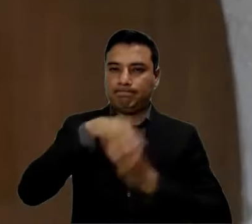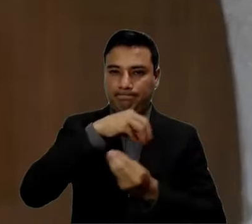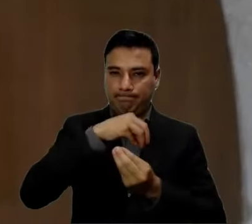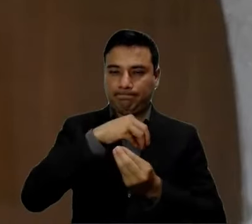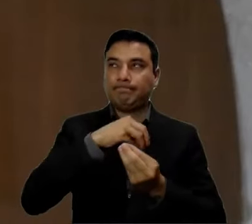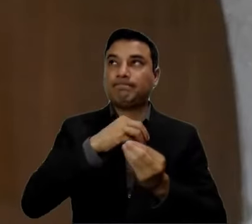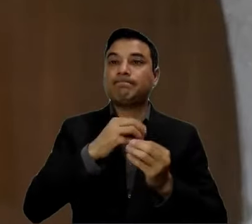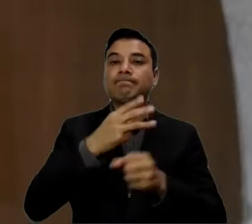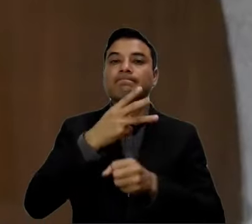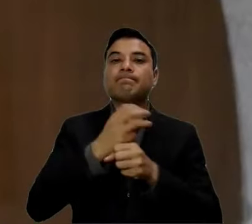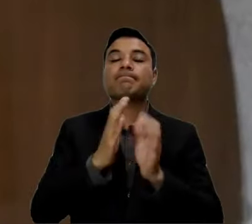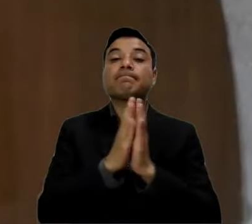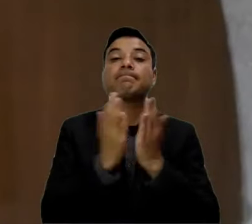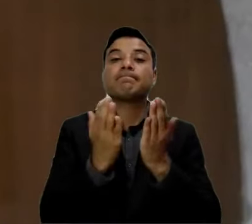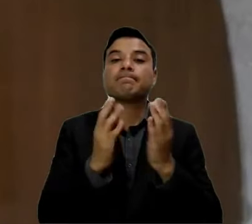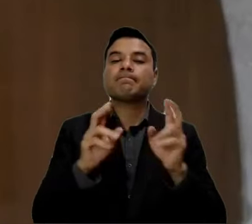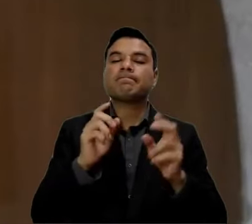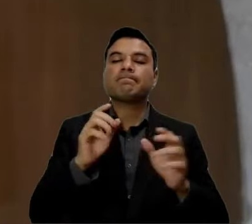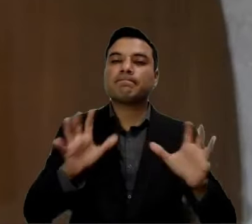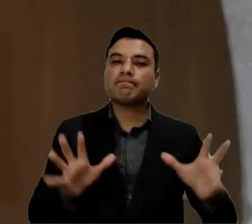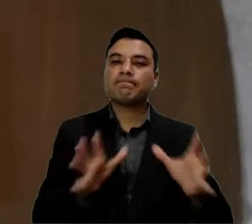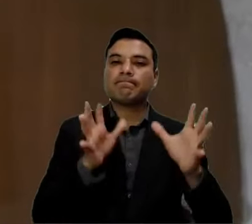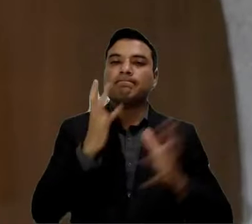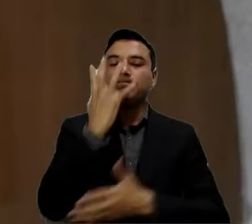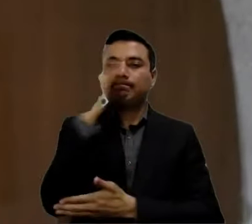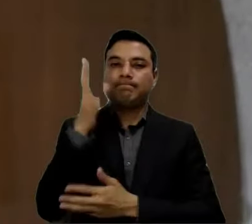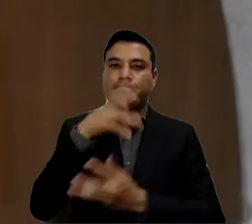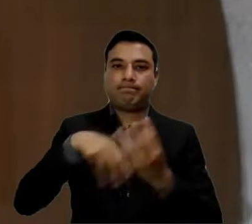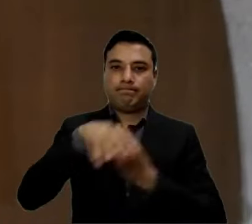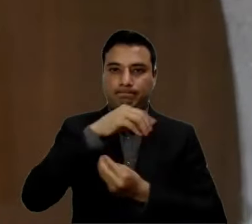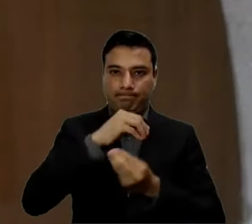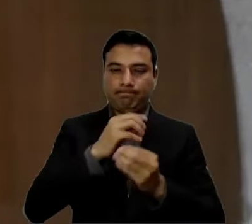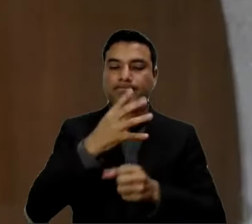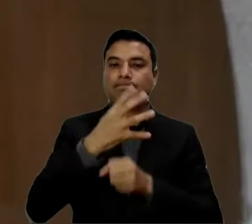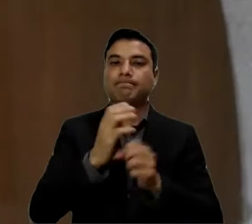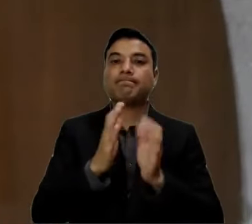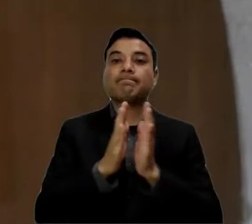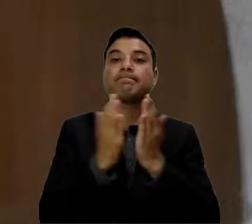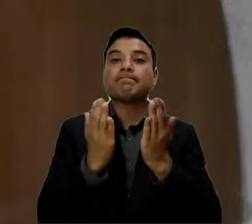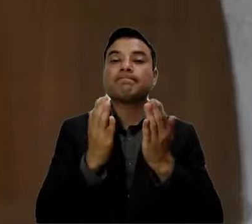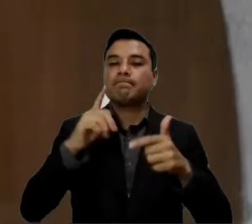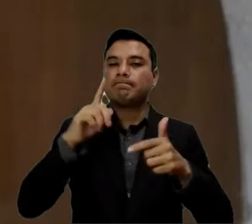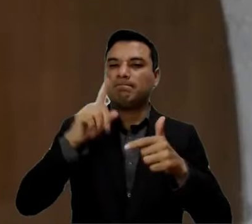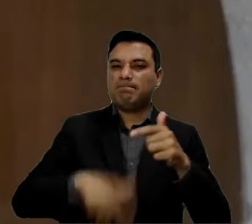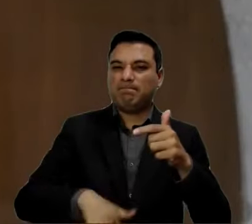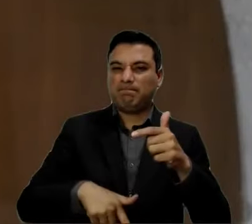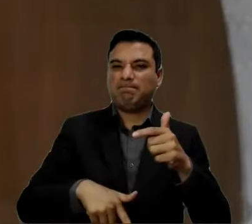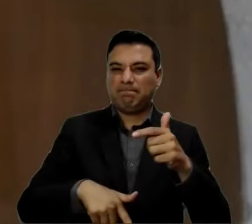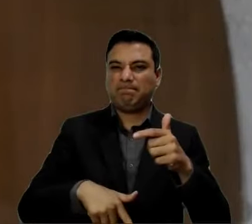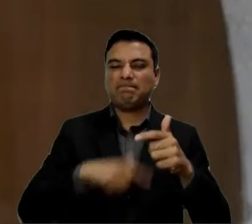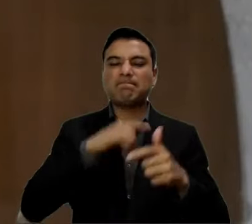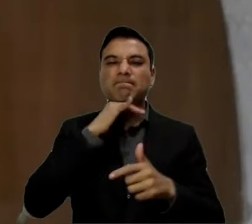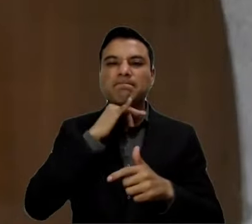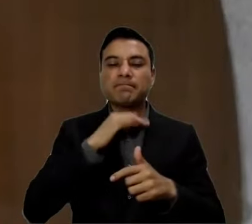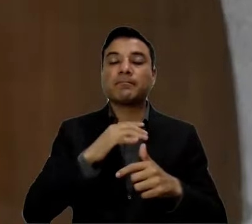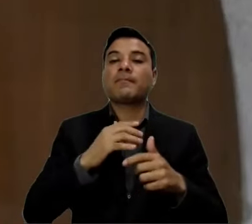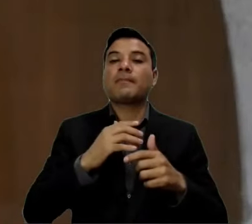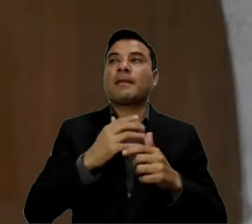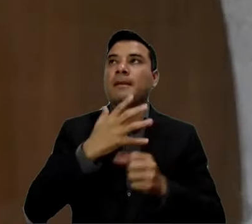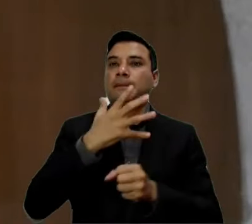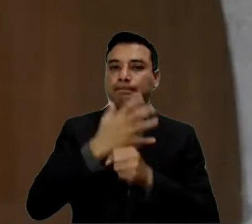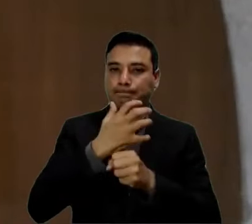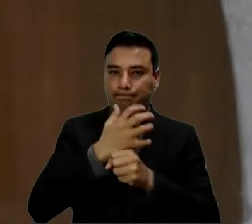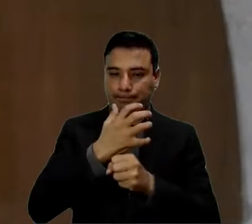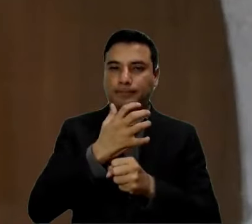Libro tercero, del fomento para el desarrollo forestal sostenible. Libro cuarto, de la prevención y gestión integral de residuos. Libro quinto, de